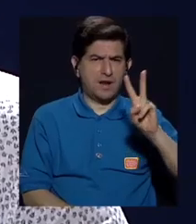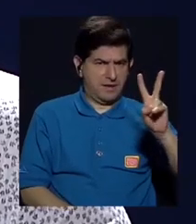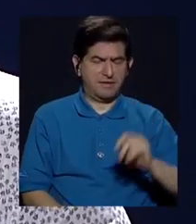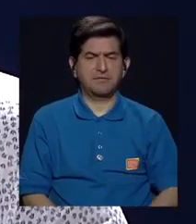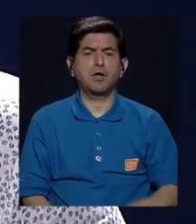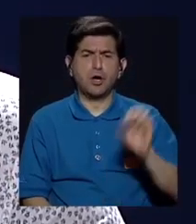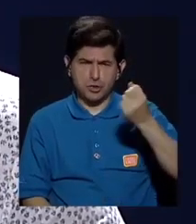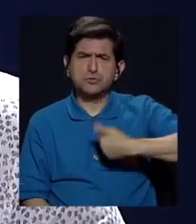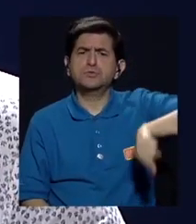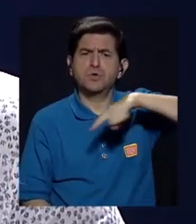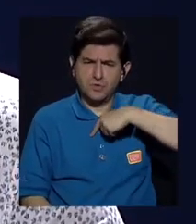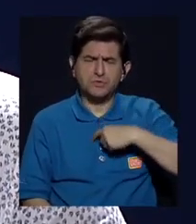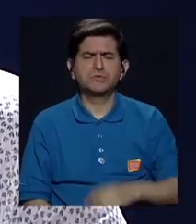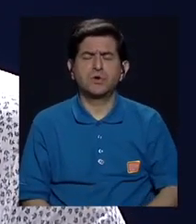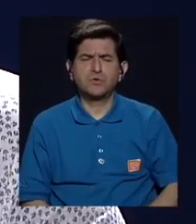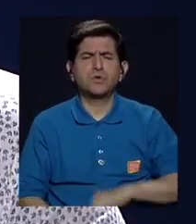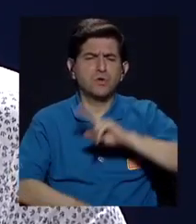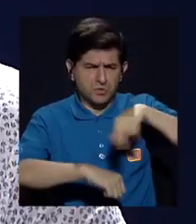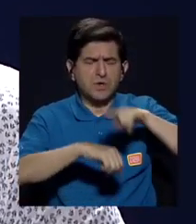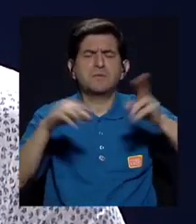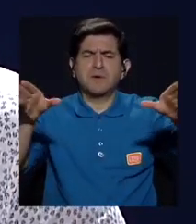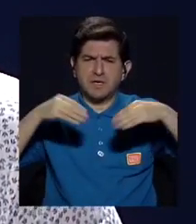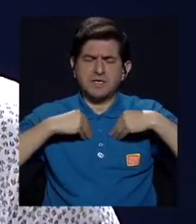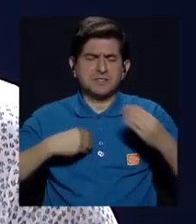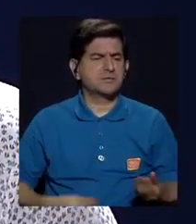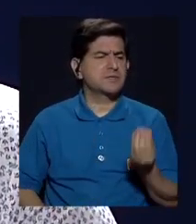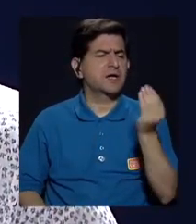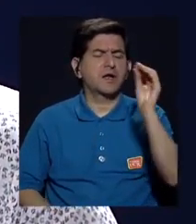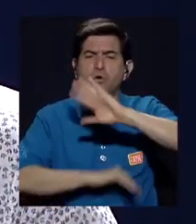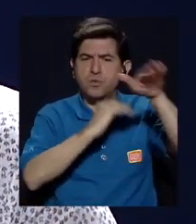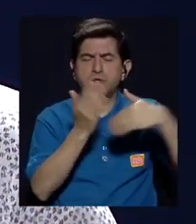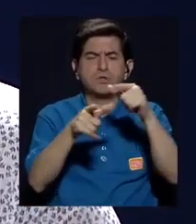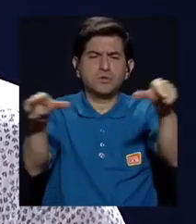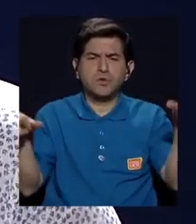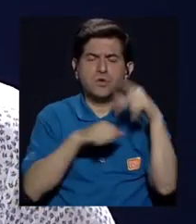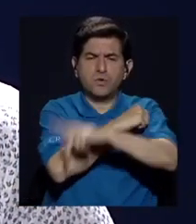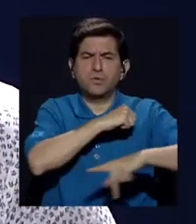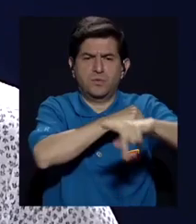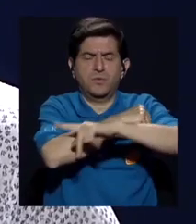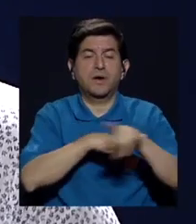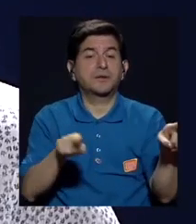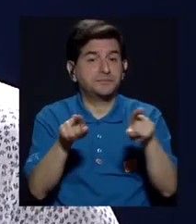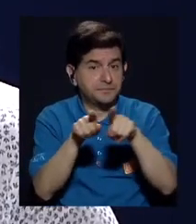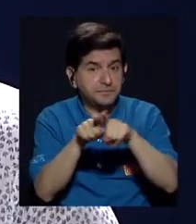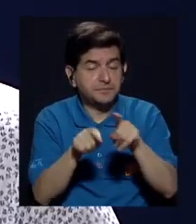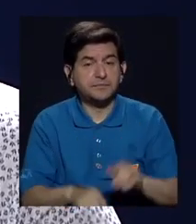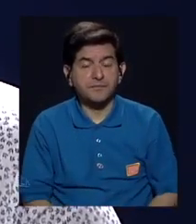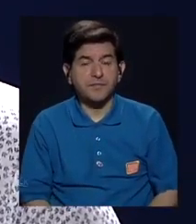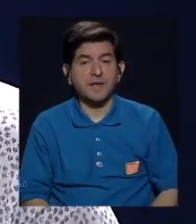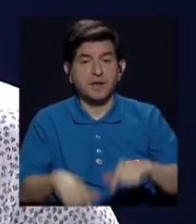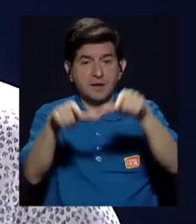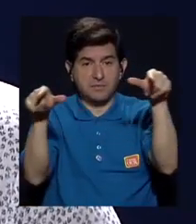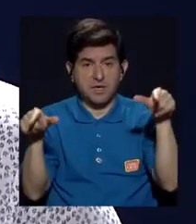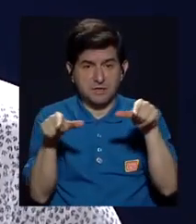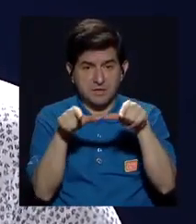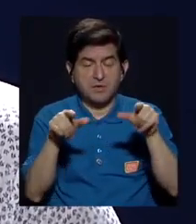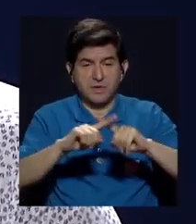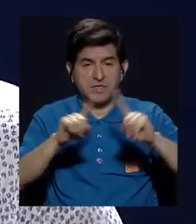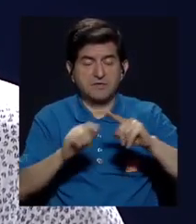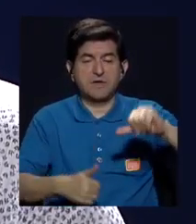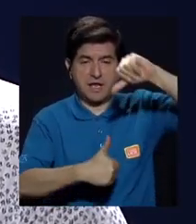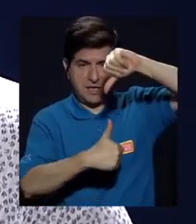estamos constantemente recibiendo muchachos de todas partes del país, inclusive de la franja centroamericana